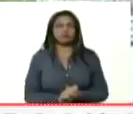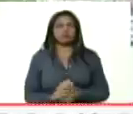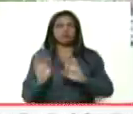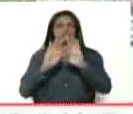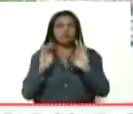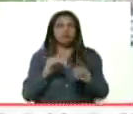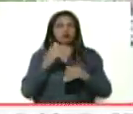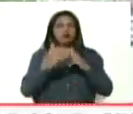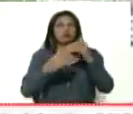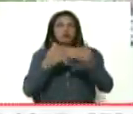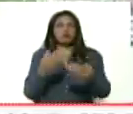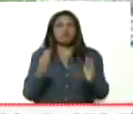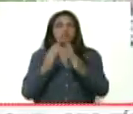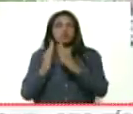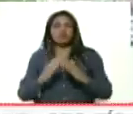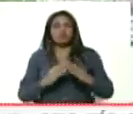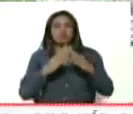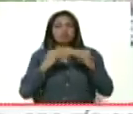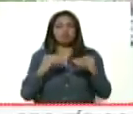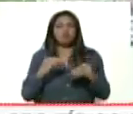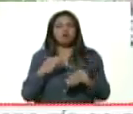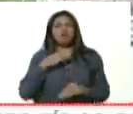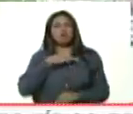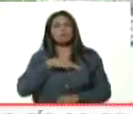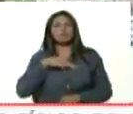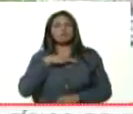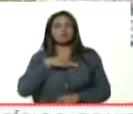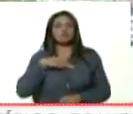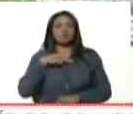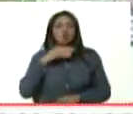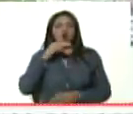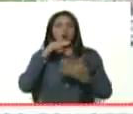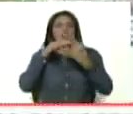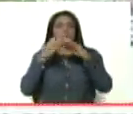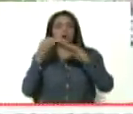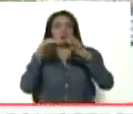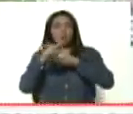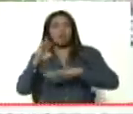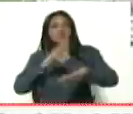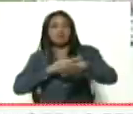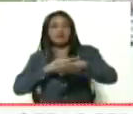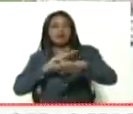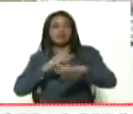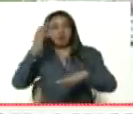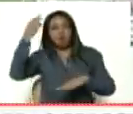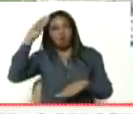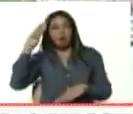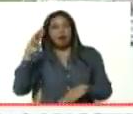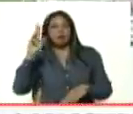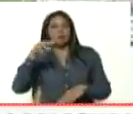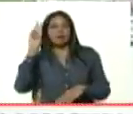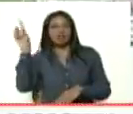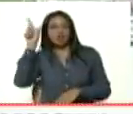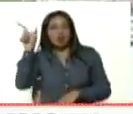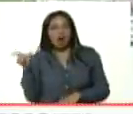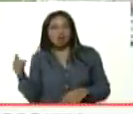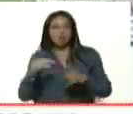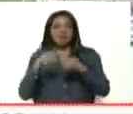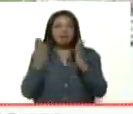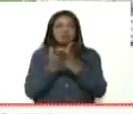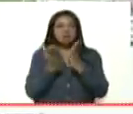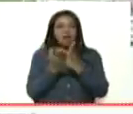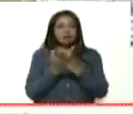casa por casa, donde toda la misión barrio adentro, médicos venezolanos, médicos cubanos,